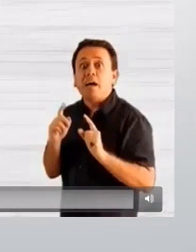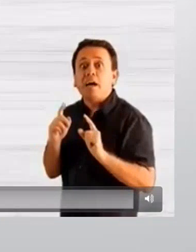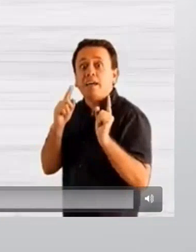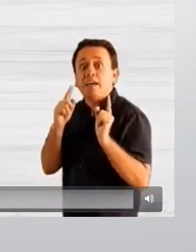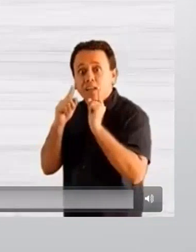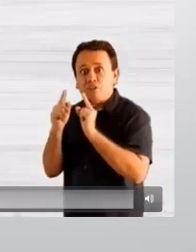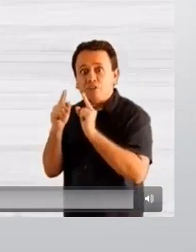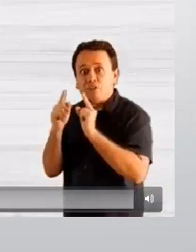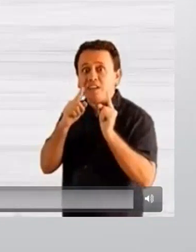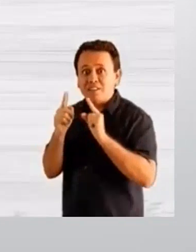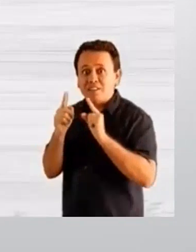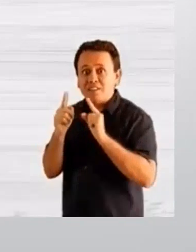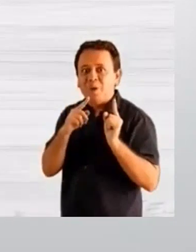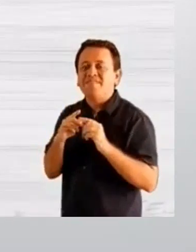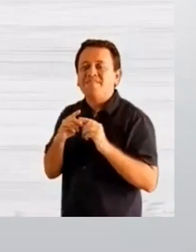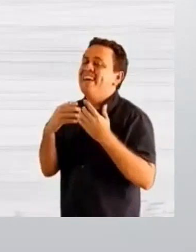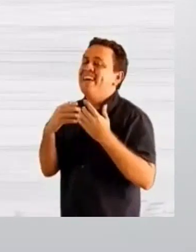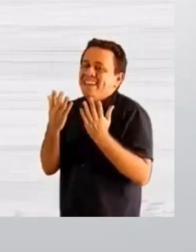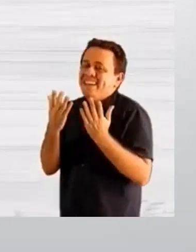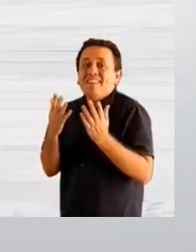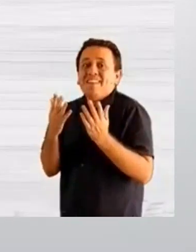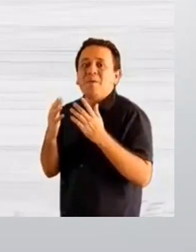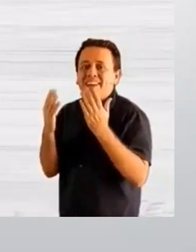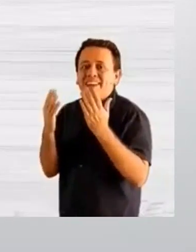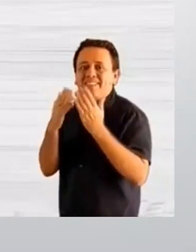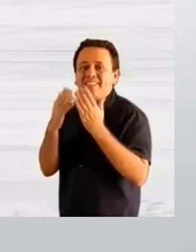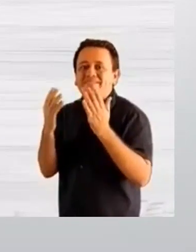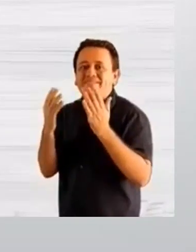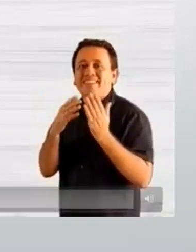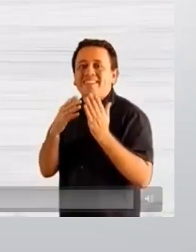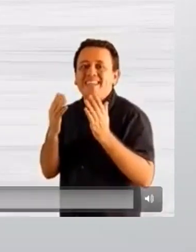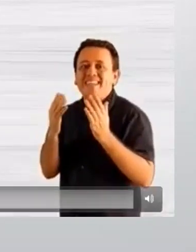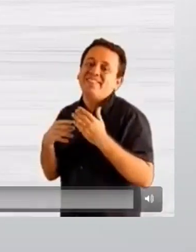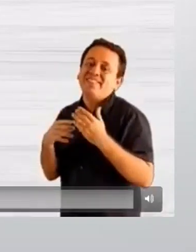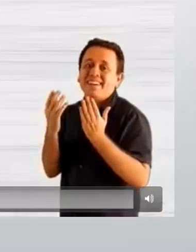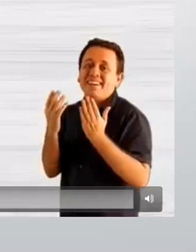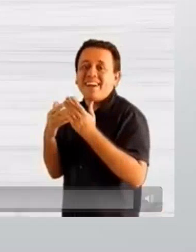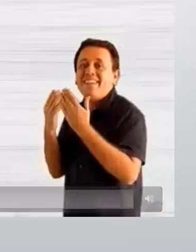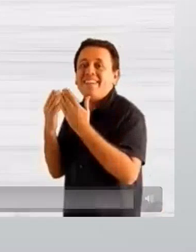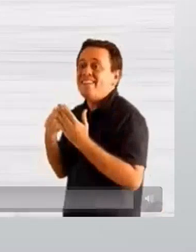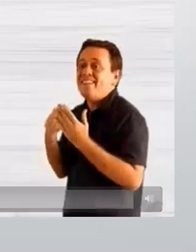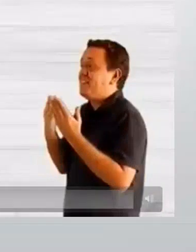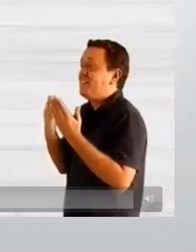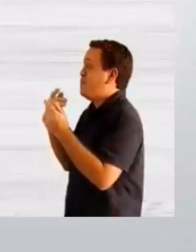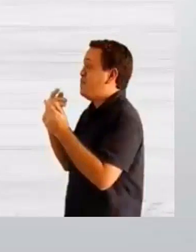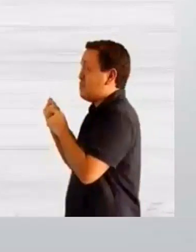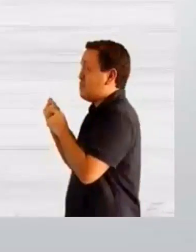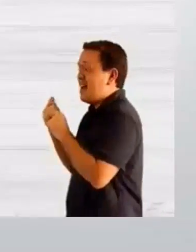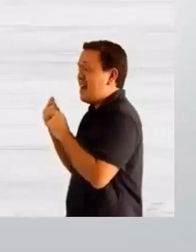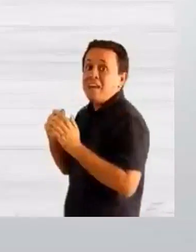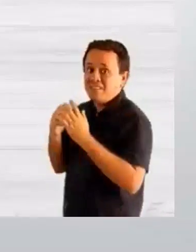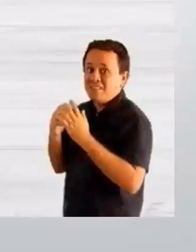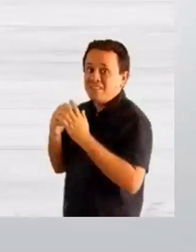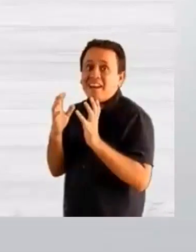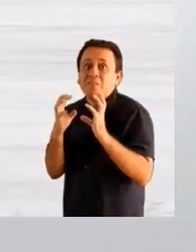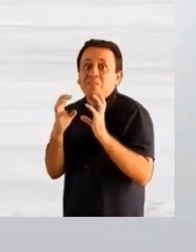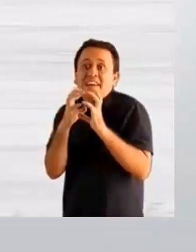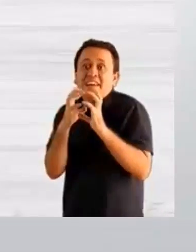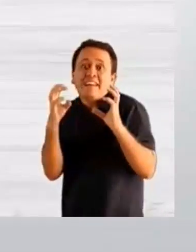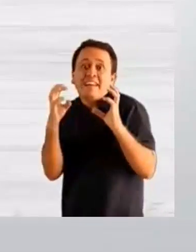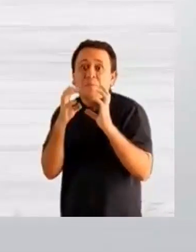también nos indica en qué dirección y en qué sentido lo hace. En este video, para hacer las cosas más sencillas, vamos a trabajar con la velocidad de forma escalar.